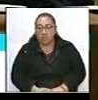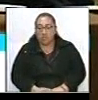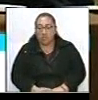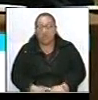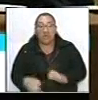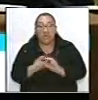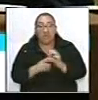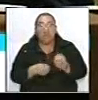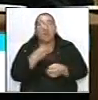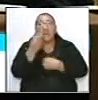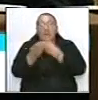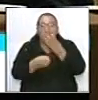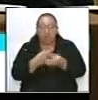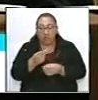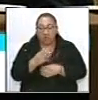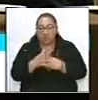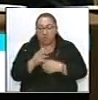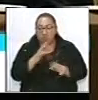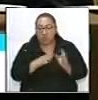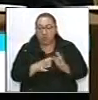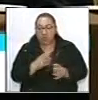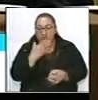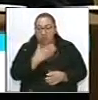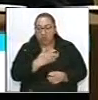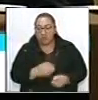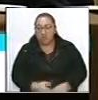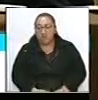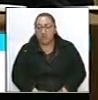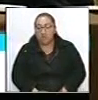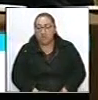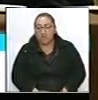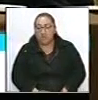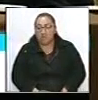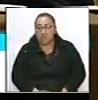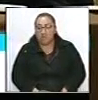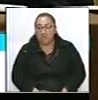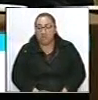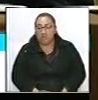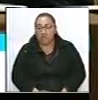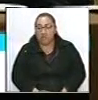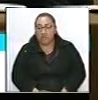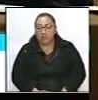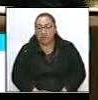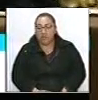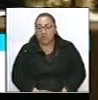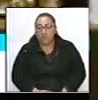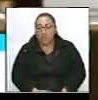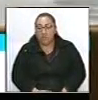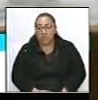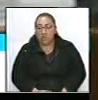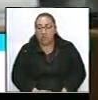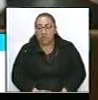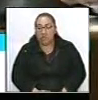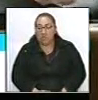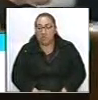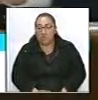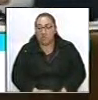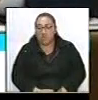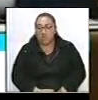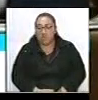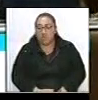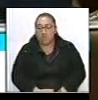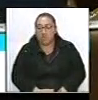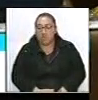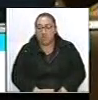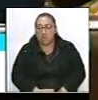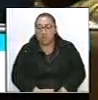que comunique sus inquietudes. Muchas gracias, congresista. Muchas gracias a todos los presentes. Ok, muchas gracias. Vamos en orden. Señor representante Miraflores,